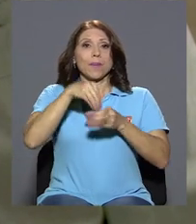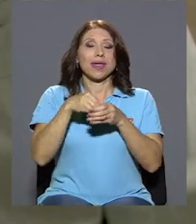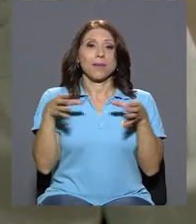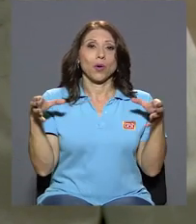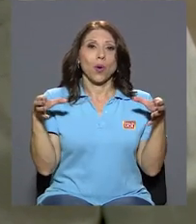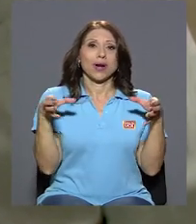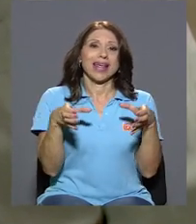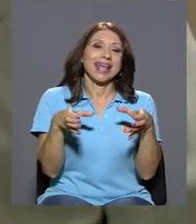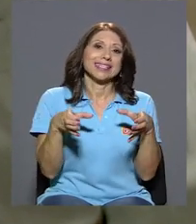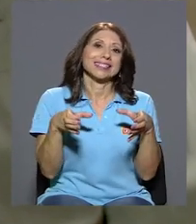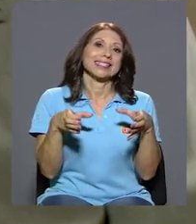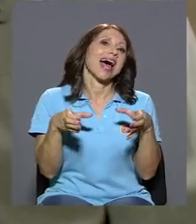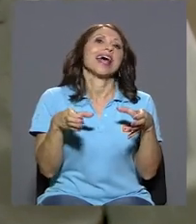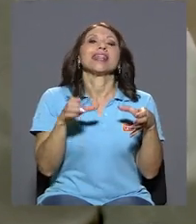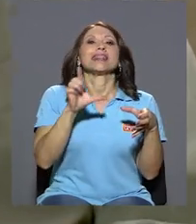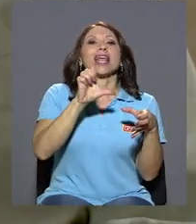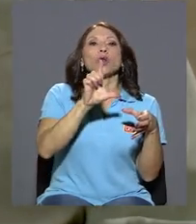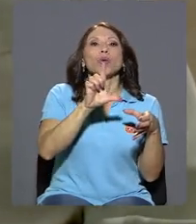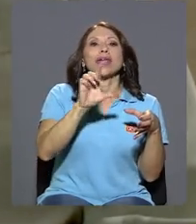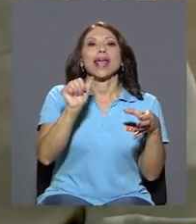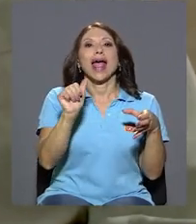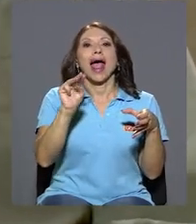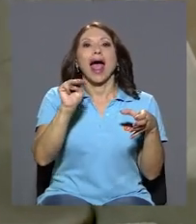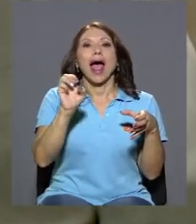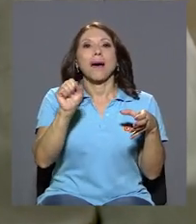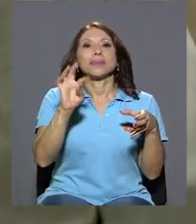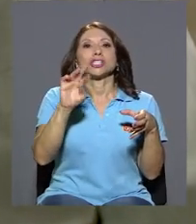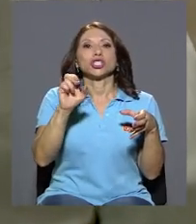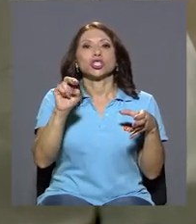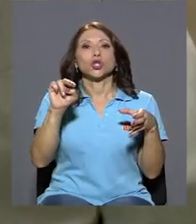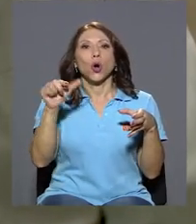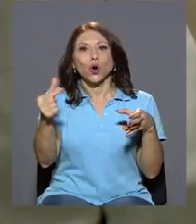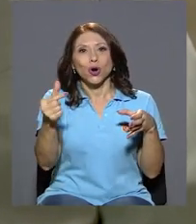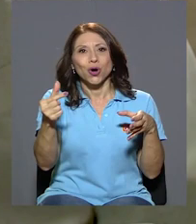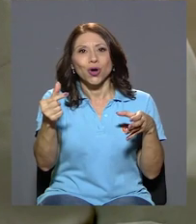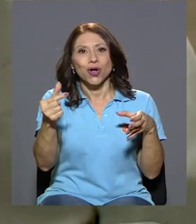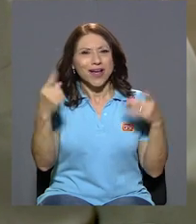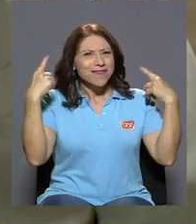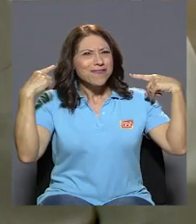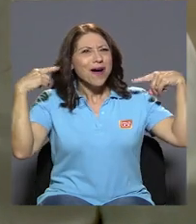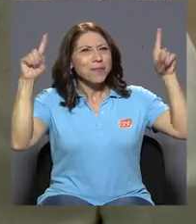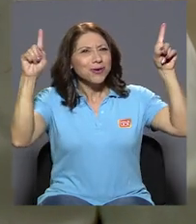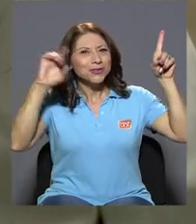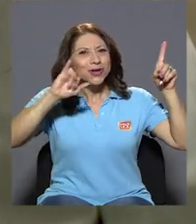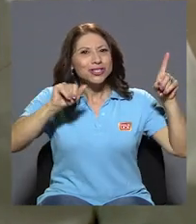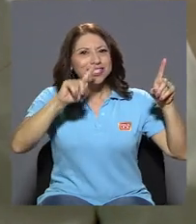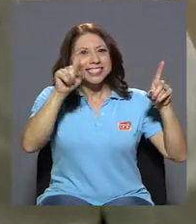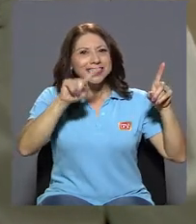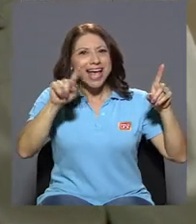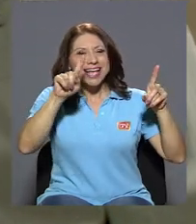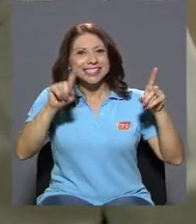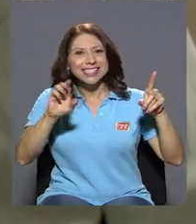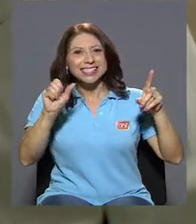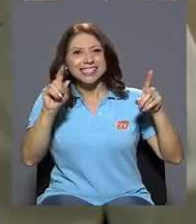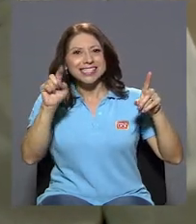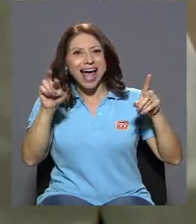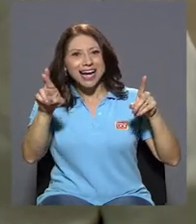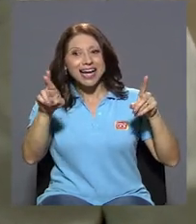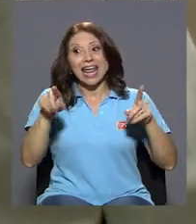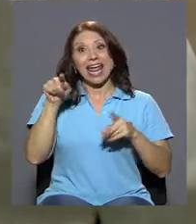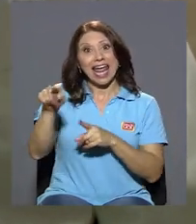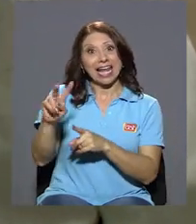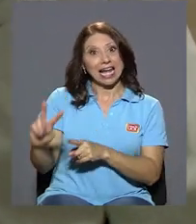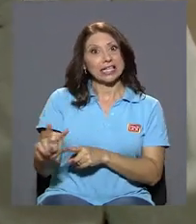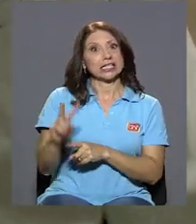de la orquesta de louis amstrong desde el famoso jazz y estar vamos él era el